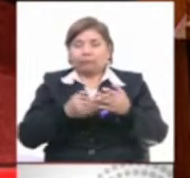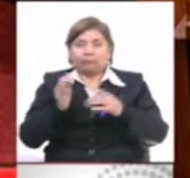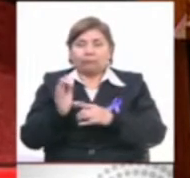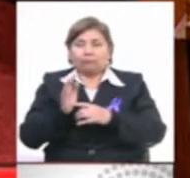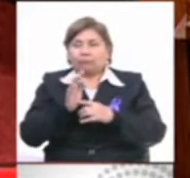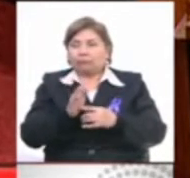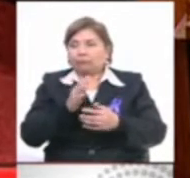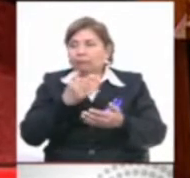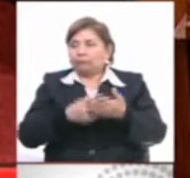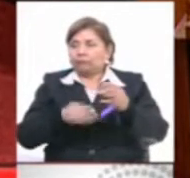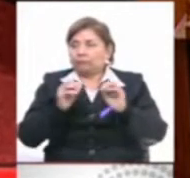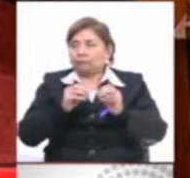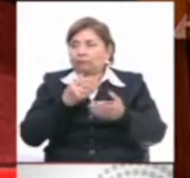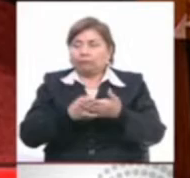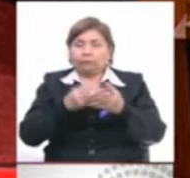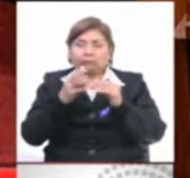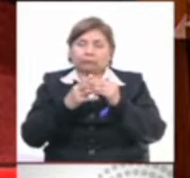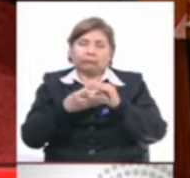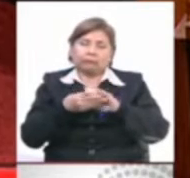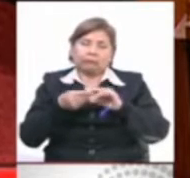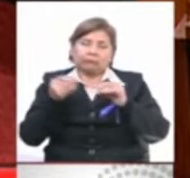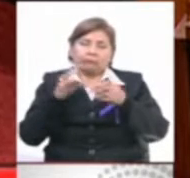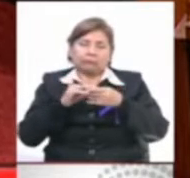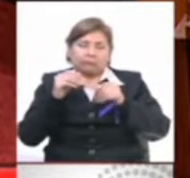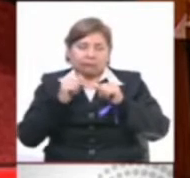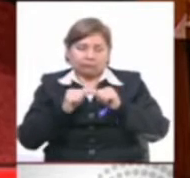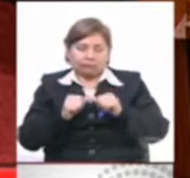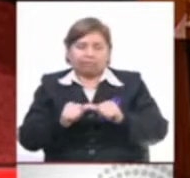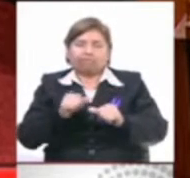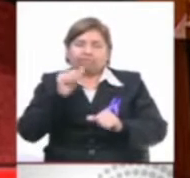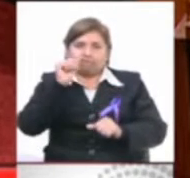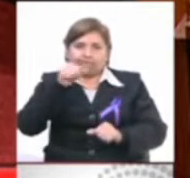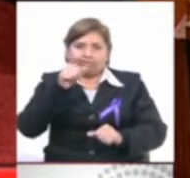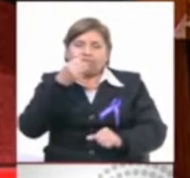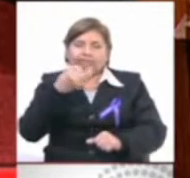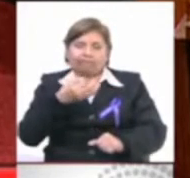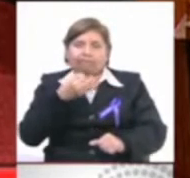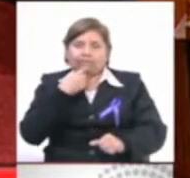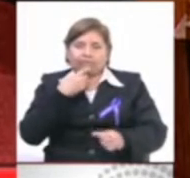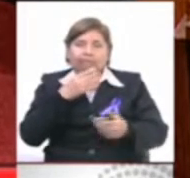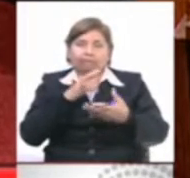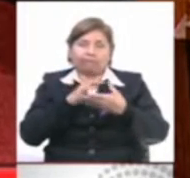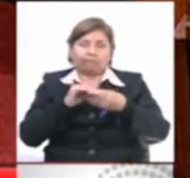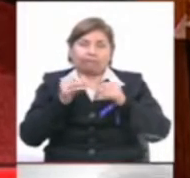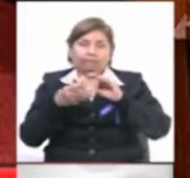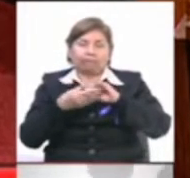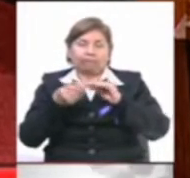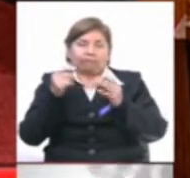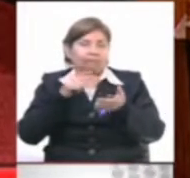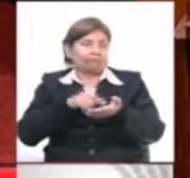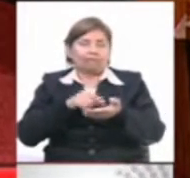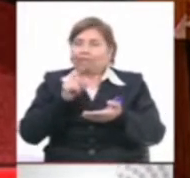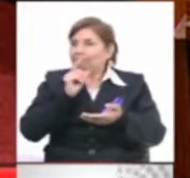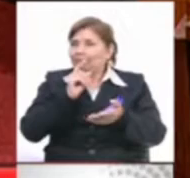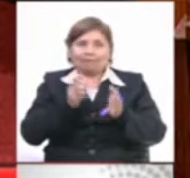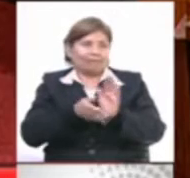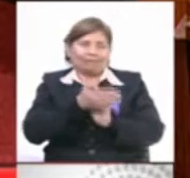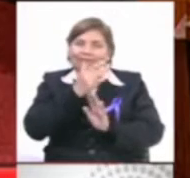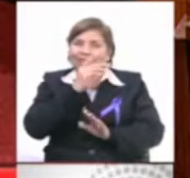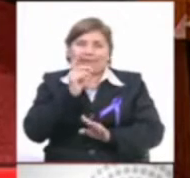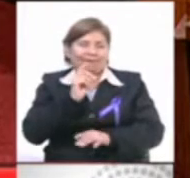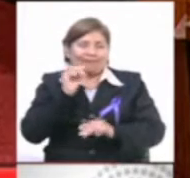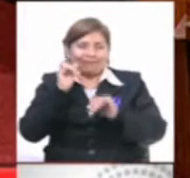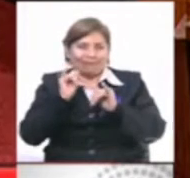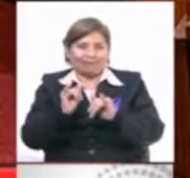presente, las demandas históricas se mantienen, seguramente. Las deudas históricas no se han ido y es